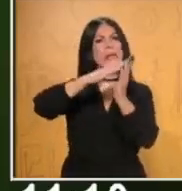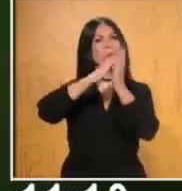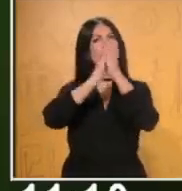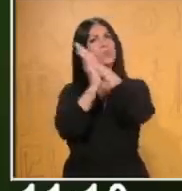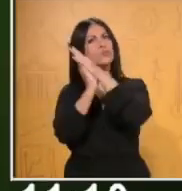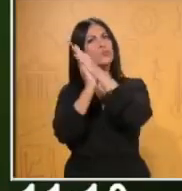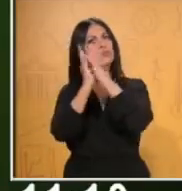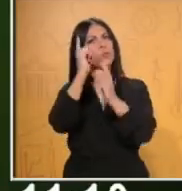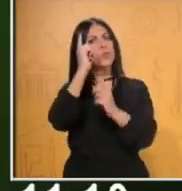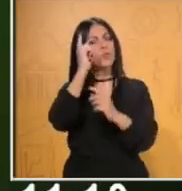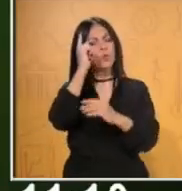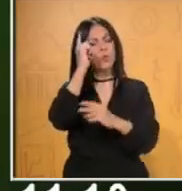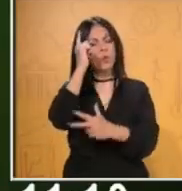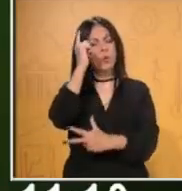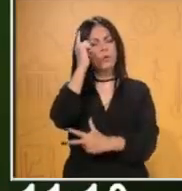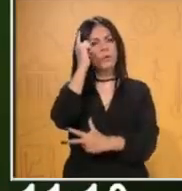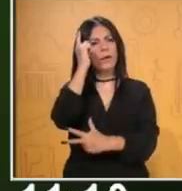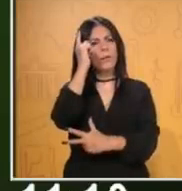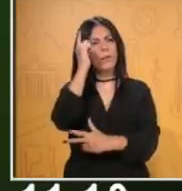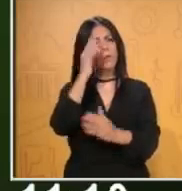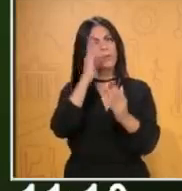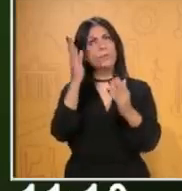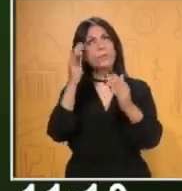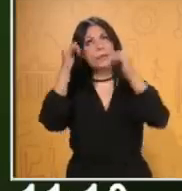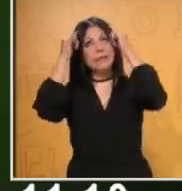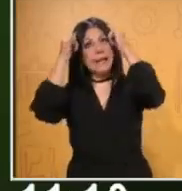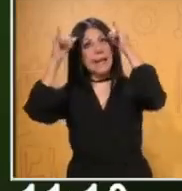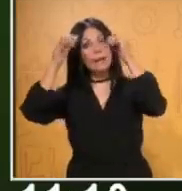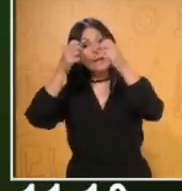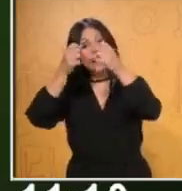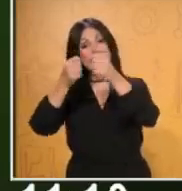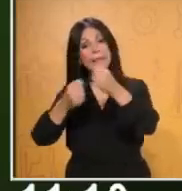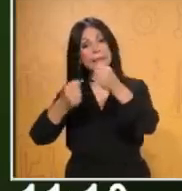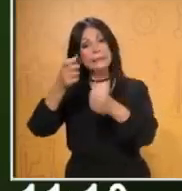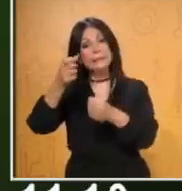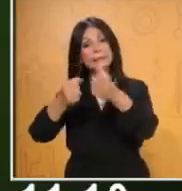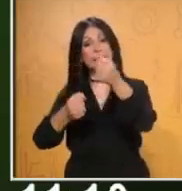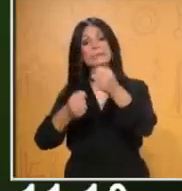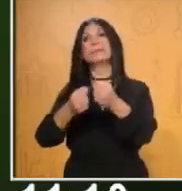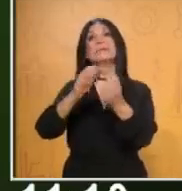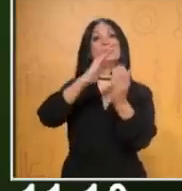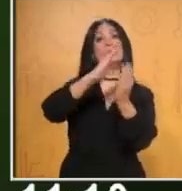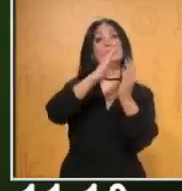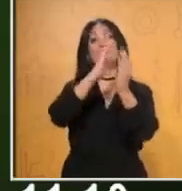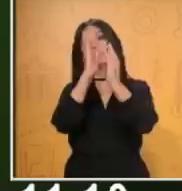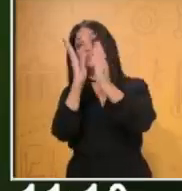la vaca, ¿cuánto mide el ángulo que se forma al realizar el giro?